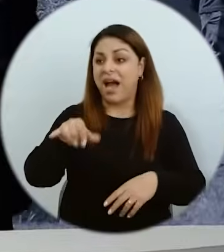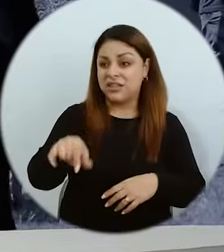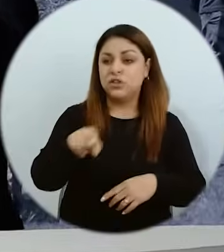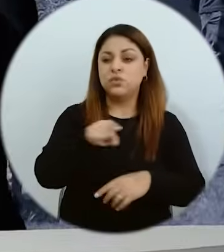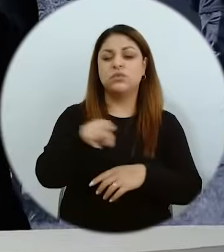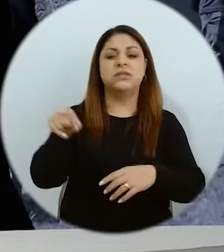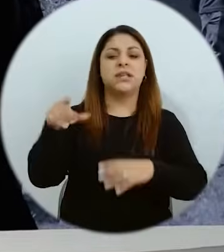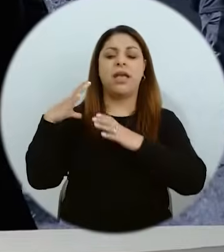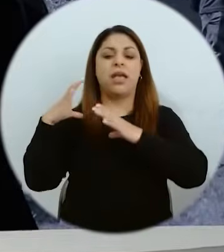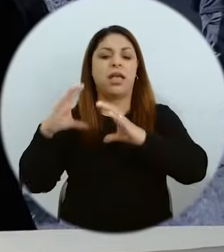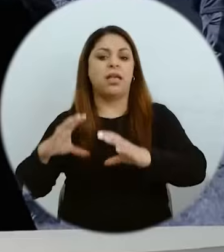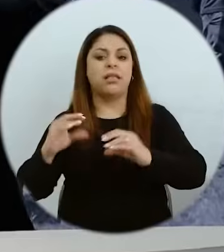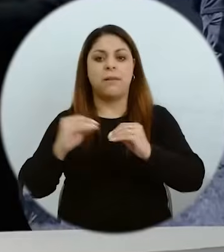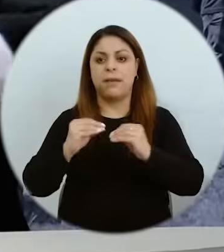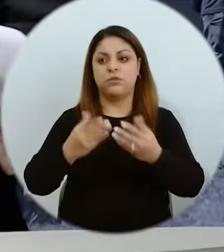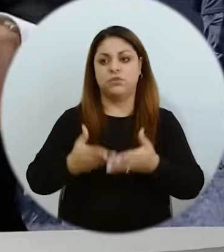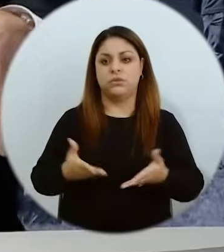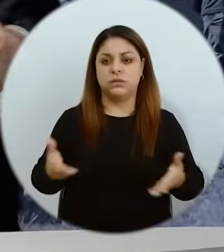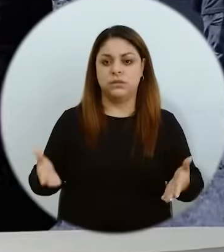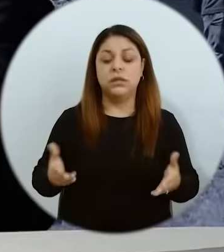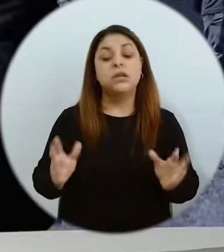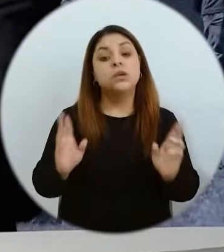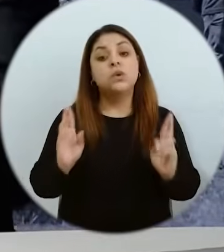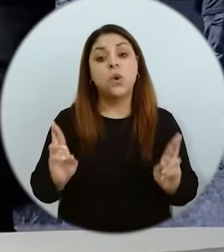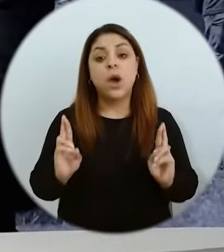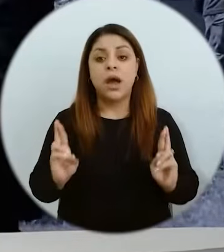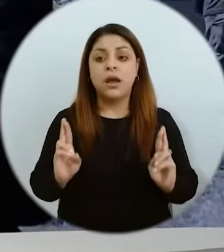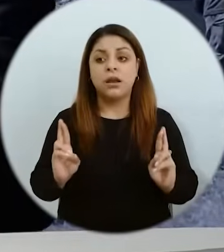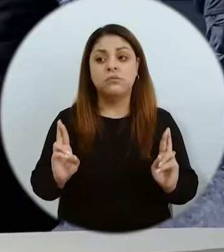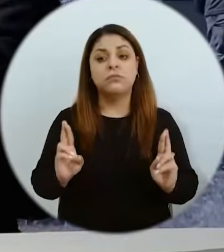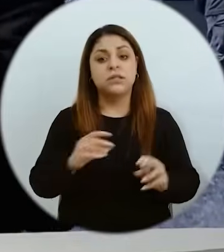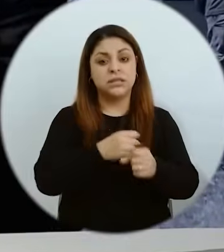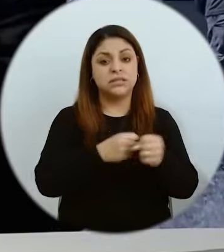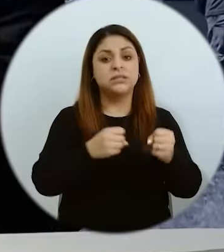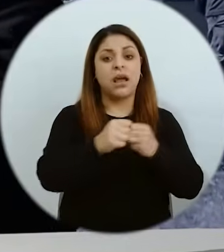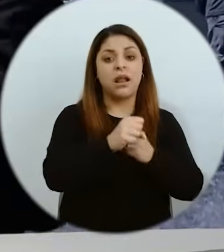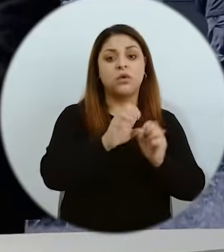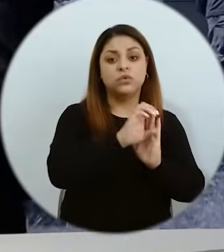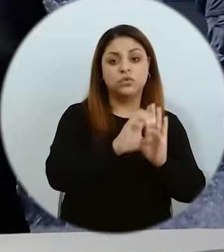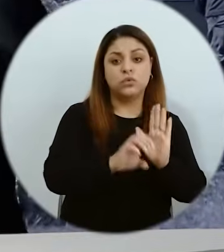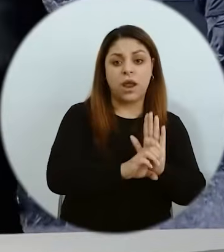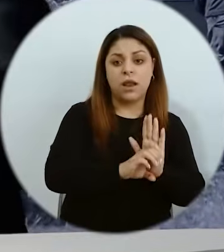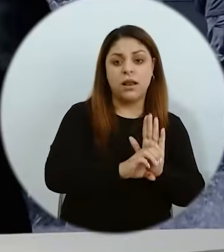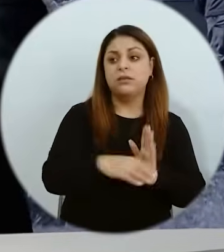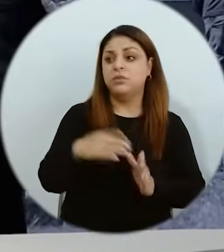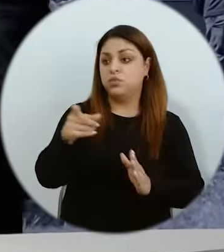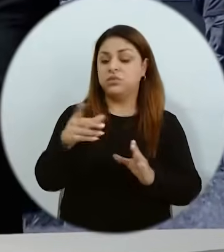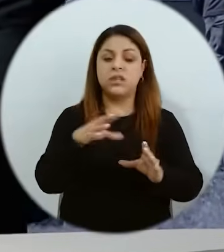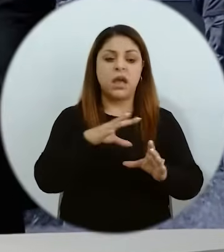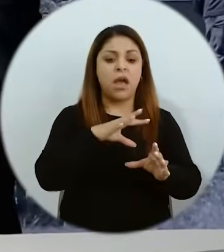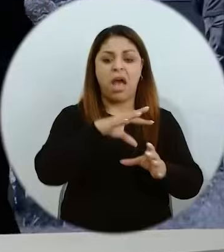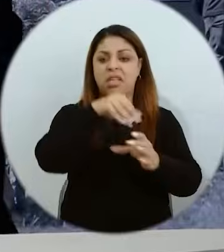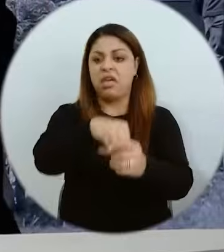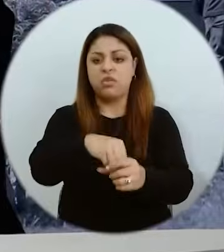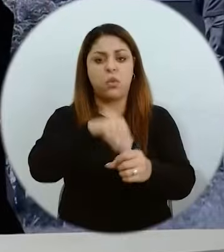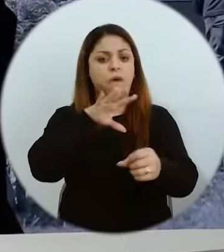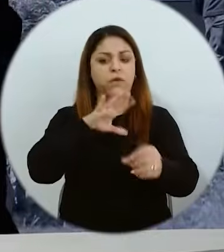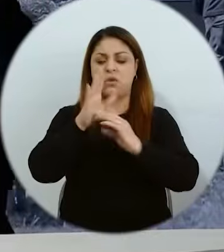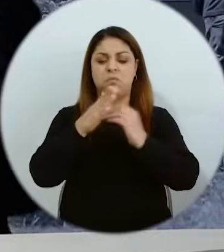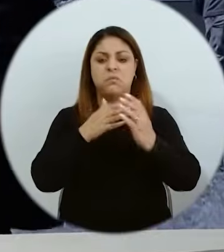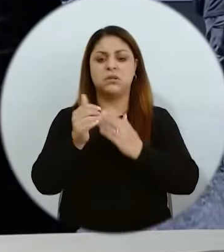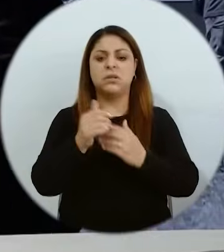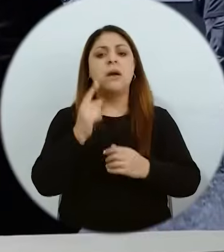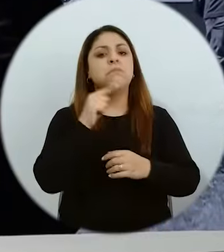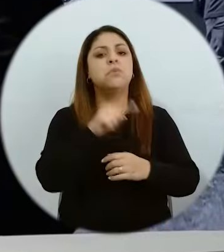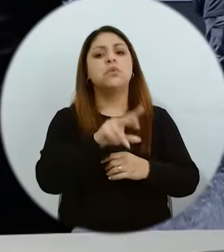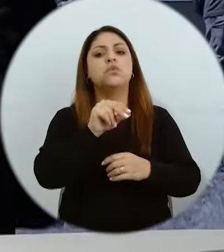nombramiento. Ahí usted se quita encima una gran cantidad. Y ojalá, por ejemplo, que la sala constitucional, ya sea que usted la deje adentro